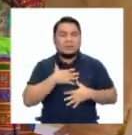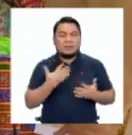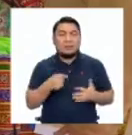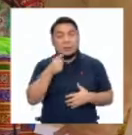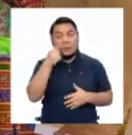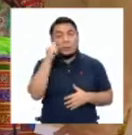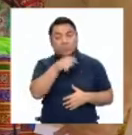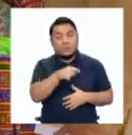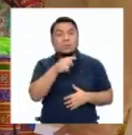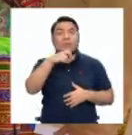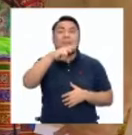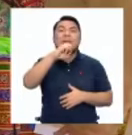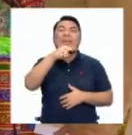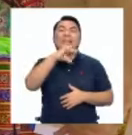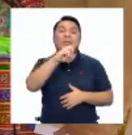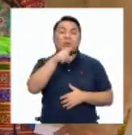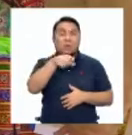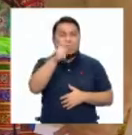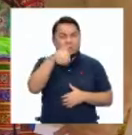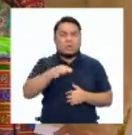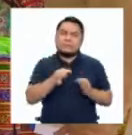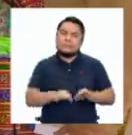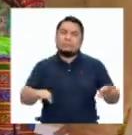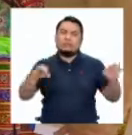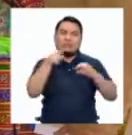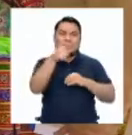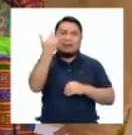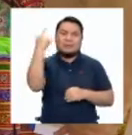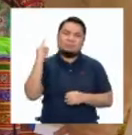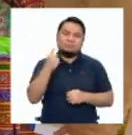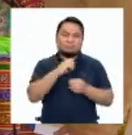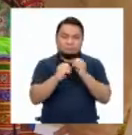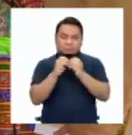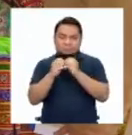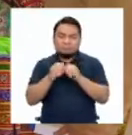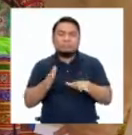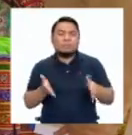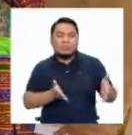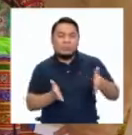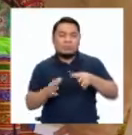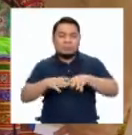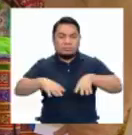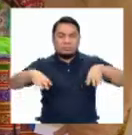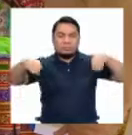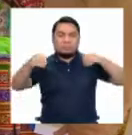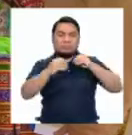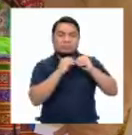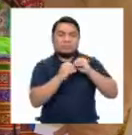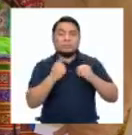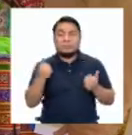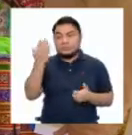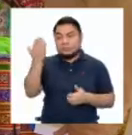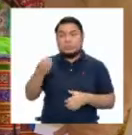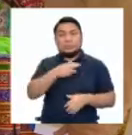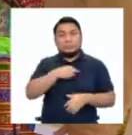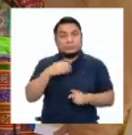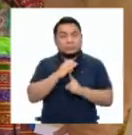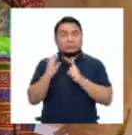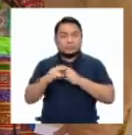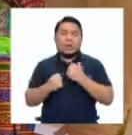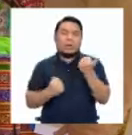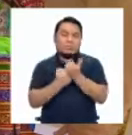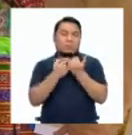Primitivo es uno de los más importantes exponentes en la elaboración de tablas de Sarwa. Neira se comprometió a gestionar el apoyo